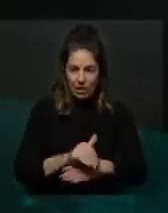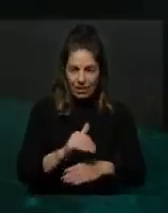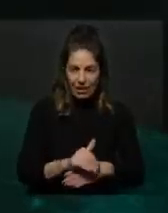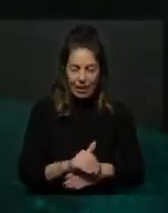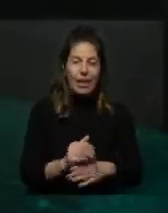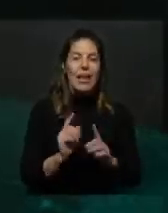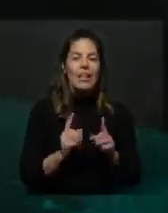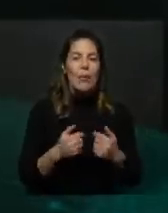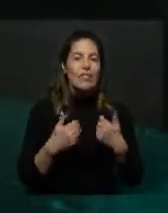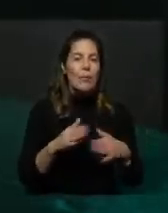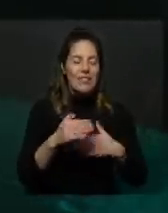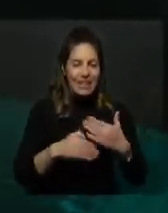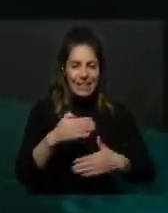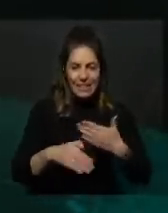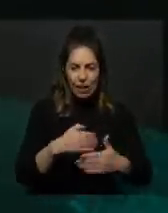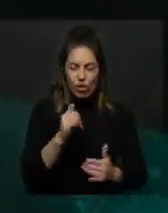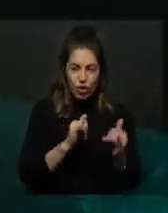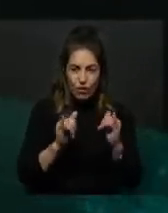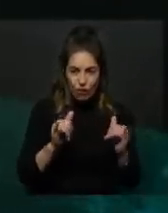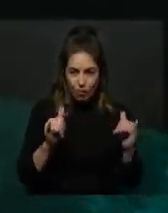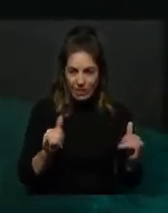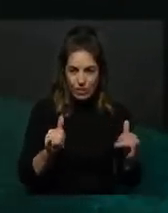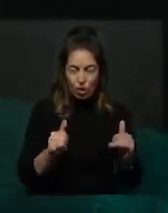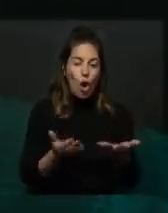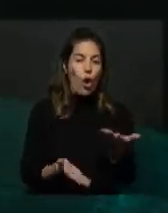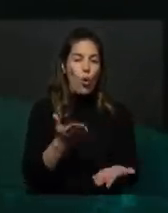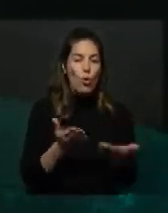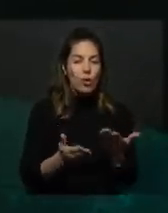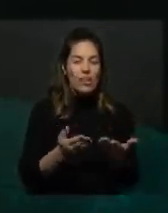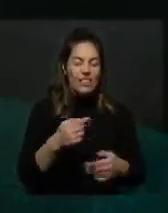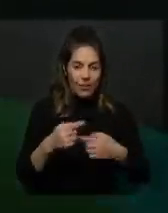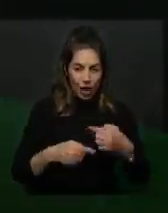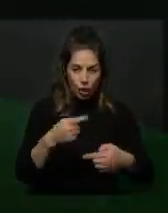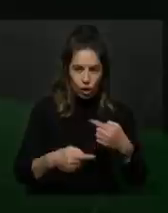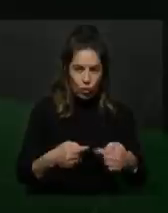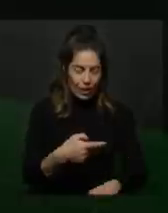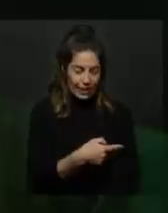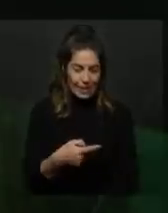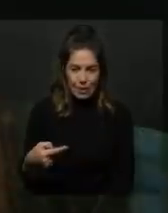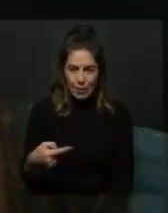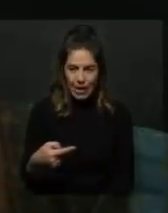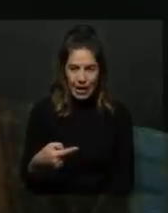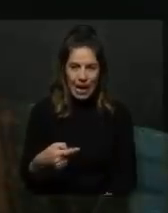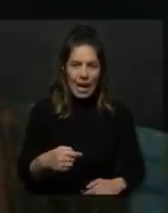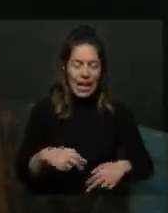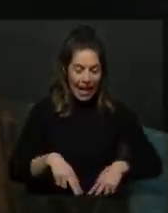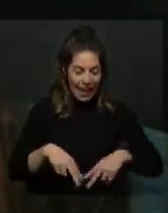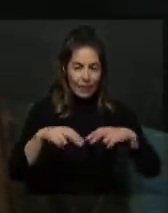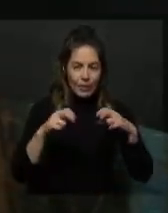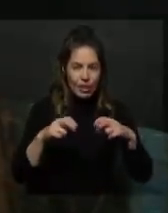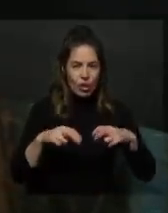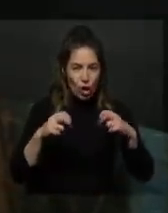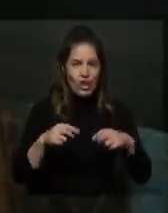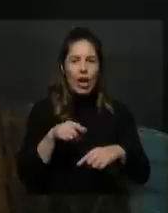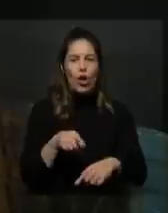vamos a comenzar el desarrollo de la información en la justicia Va a continuar esta semana la indagatoria penal